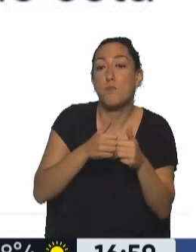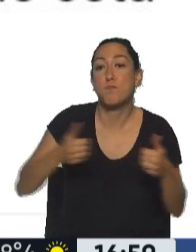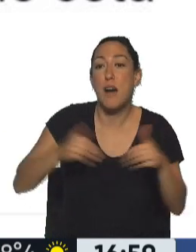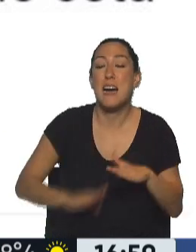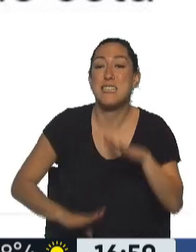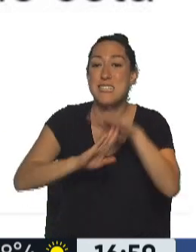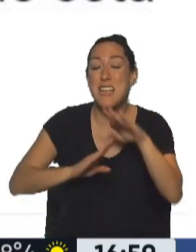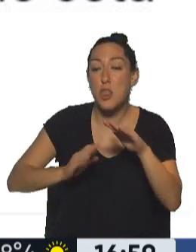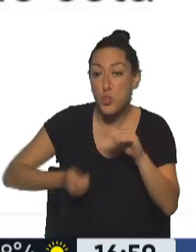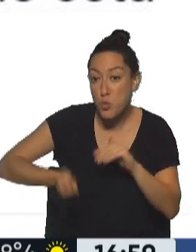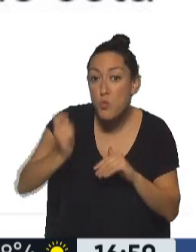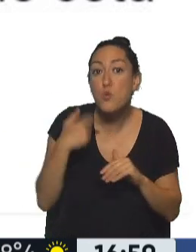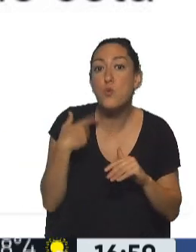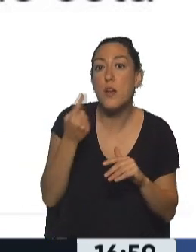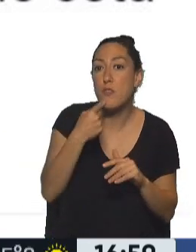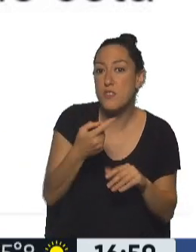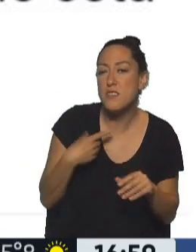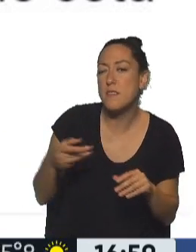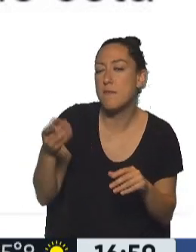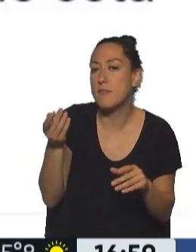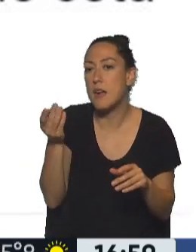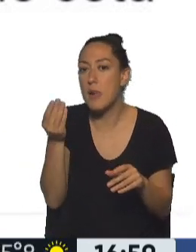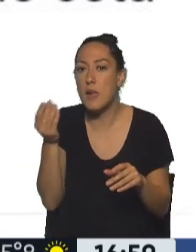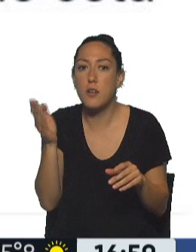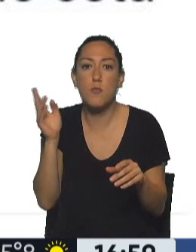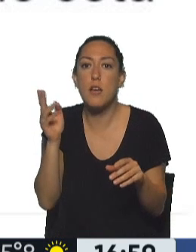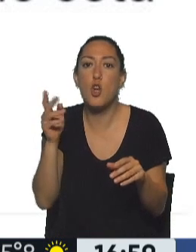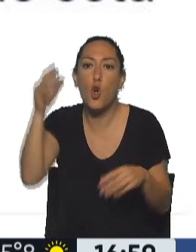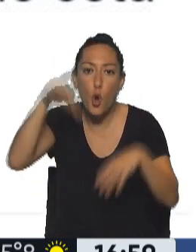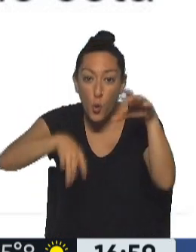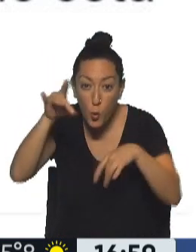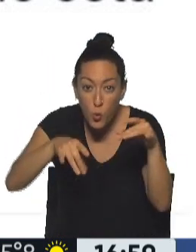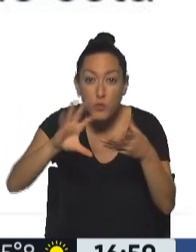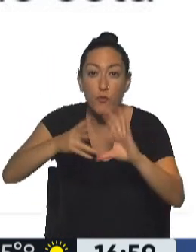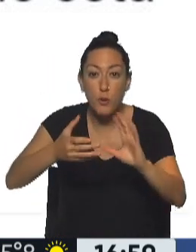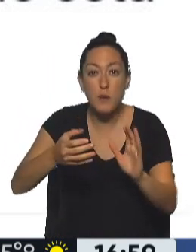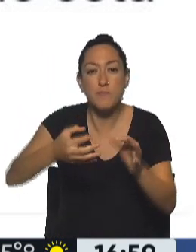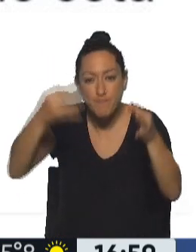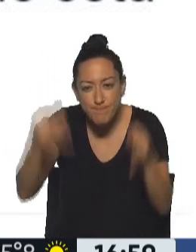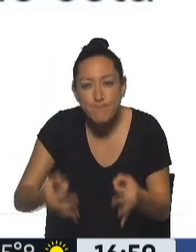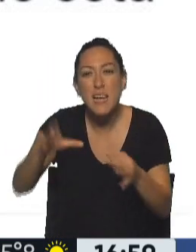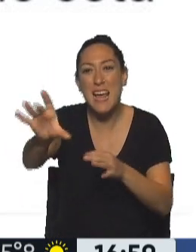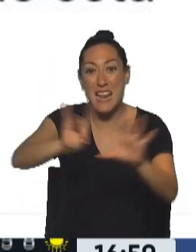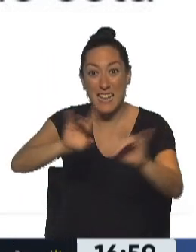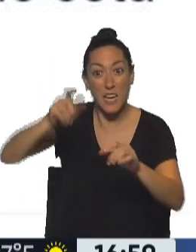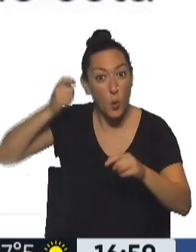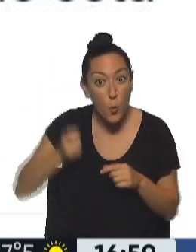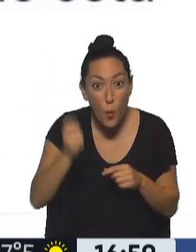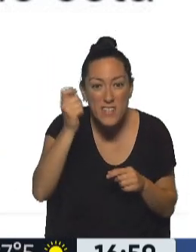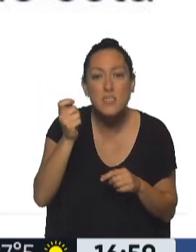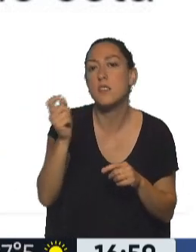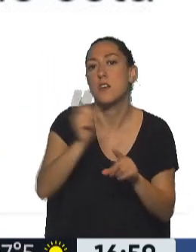le respondan, bloquear el concurso para designar a quienes deberán ocupar legítimamente las vacantes que hoy no usurpan los jueces